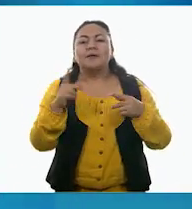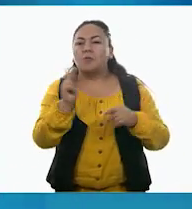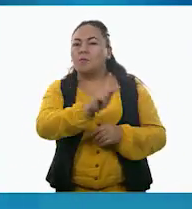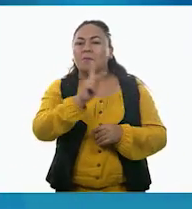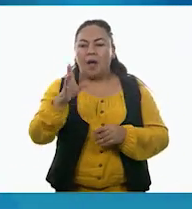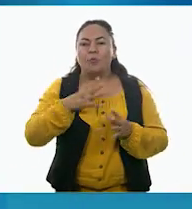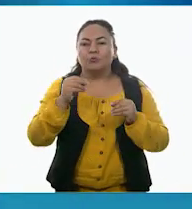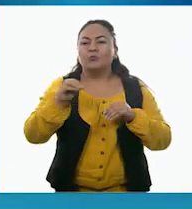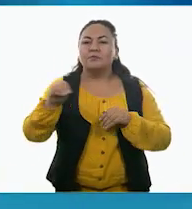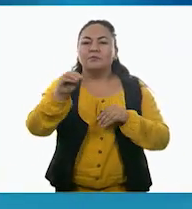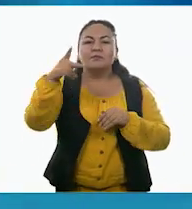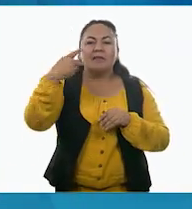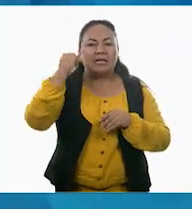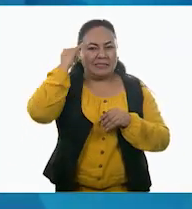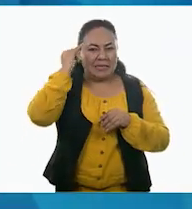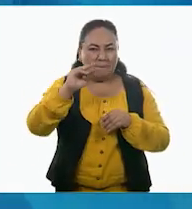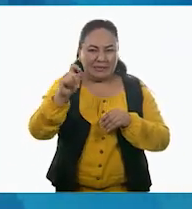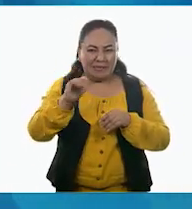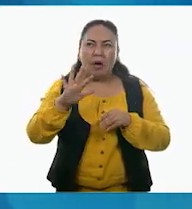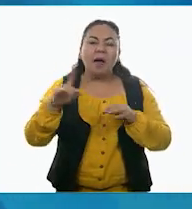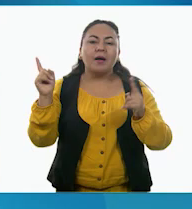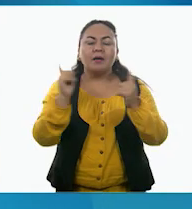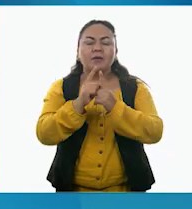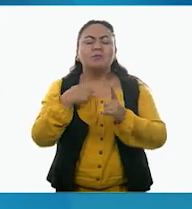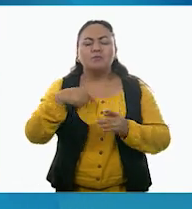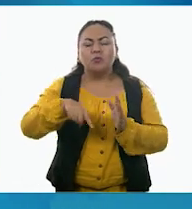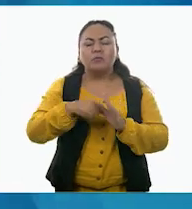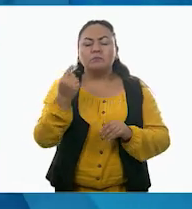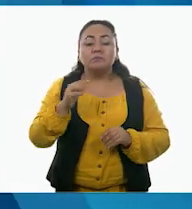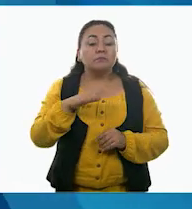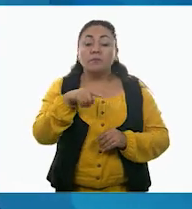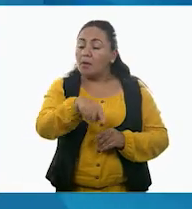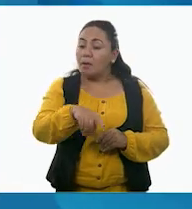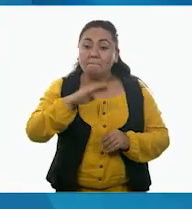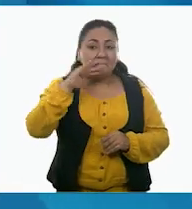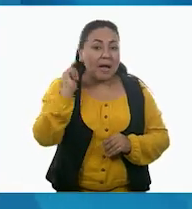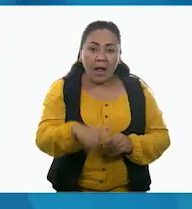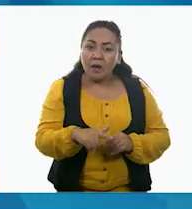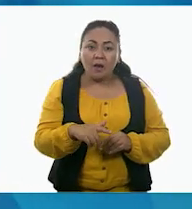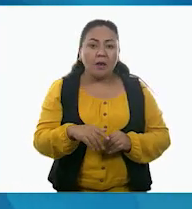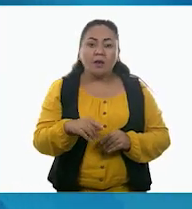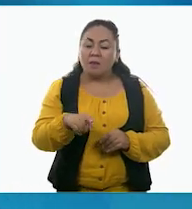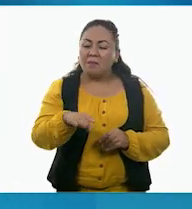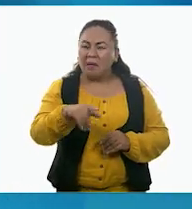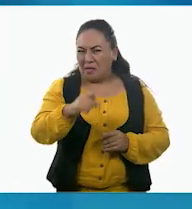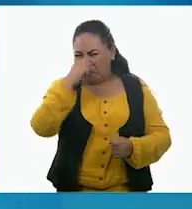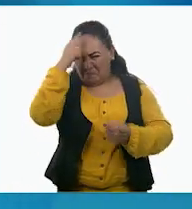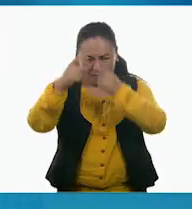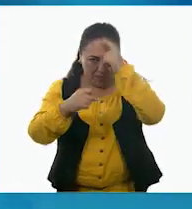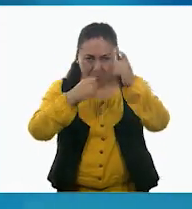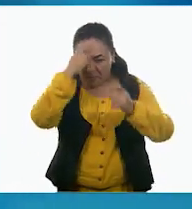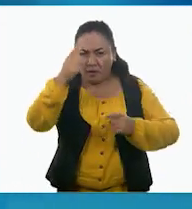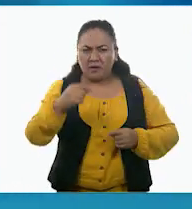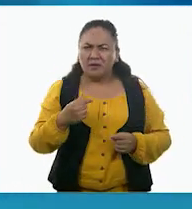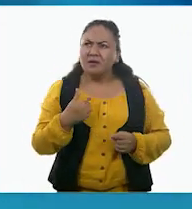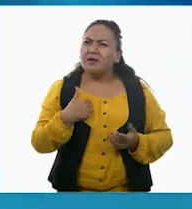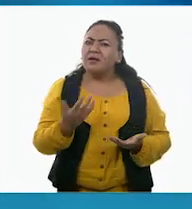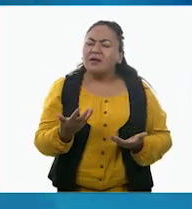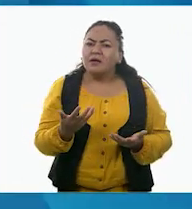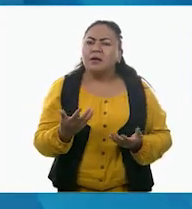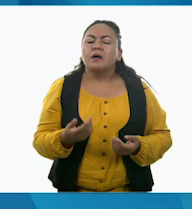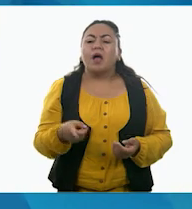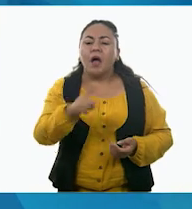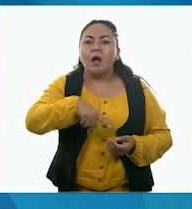también hay muchos migrantes mixtecos por allá. Y me acuerdo mucho que me decía, tú estás mal, ¿no? Estás inventando. ¿En qué momento nuestros